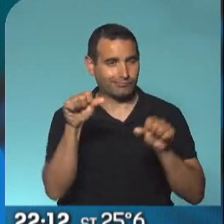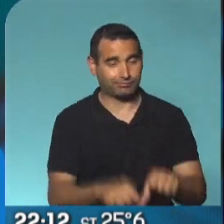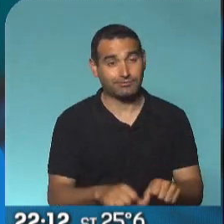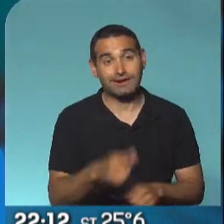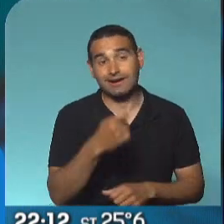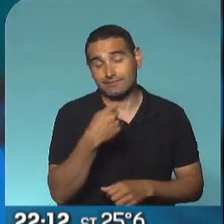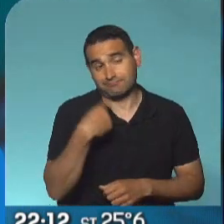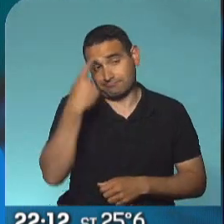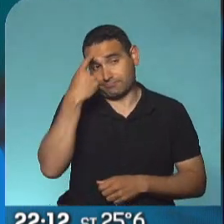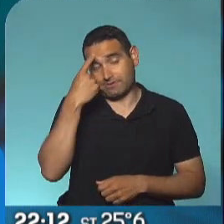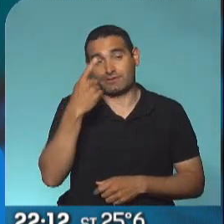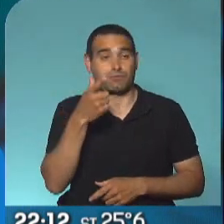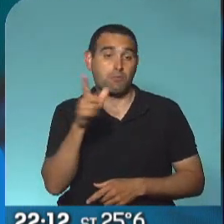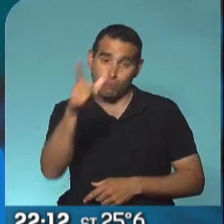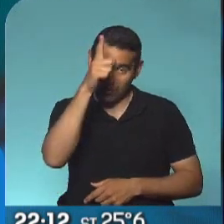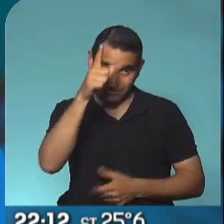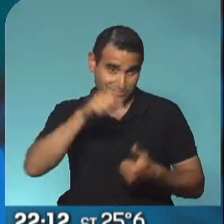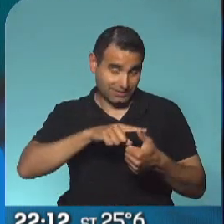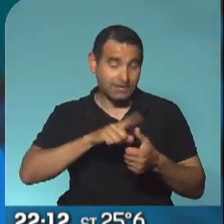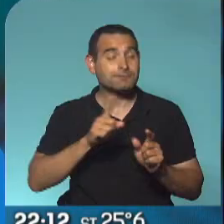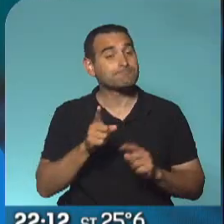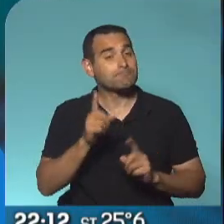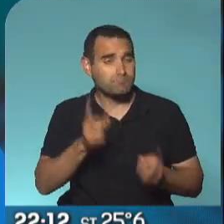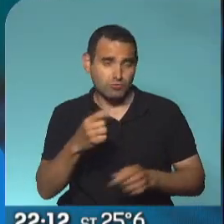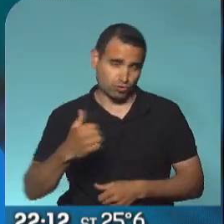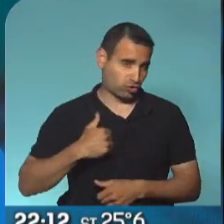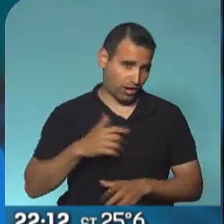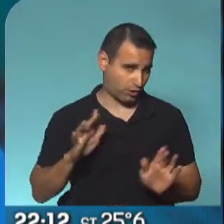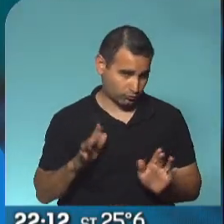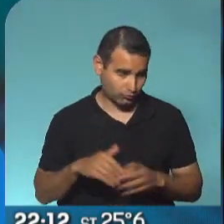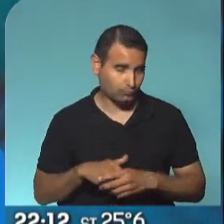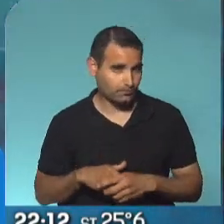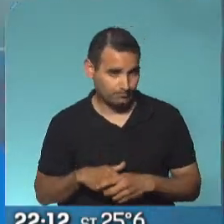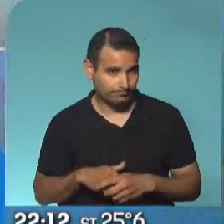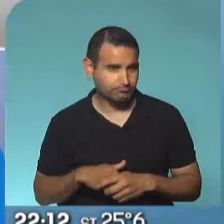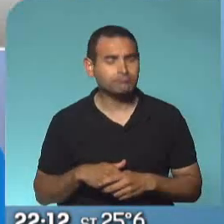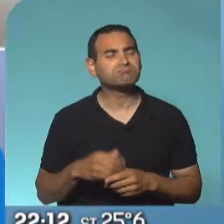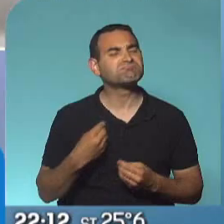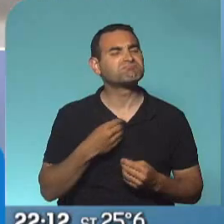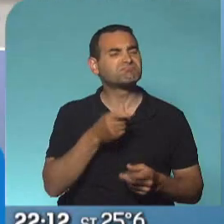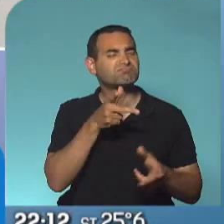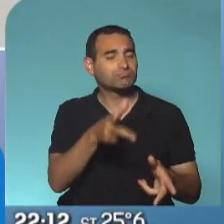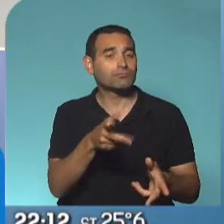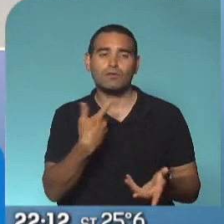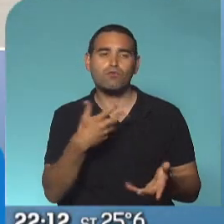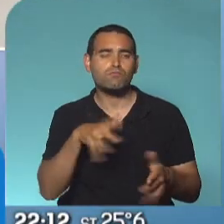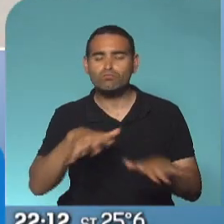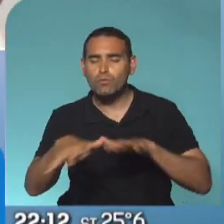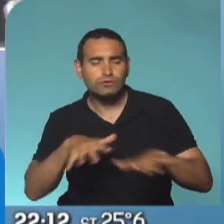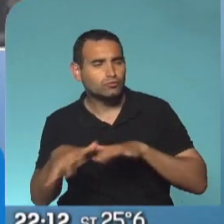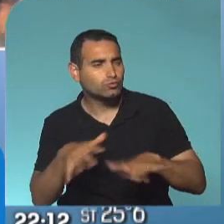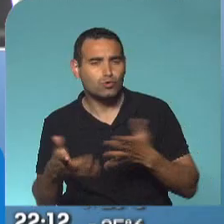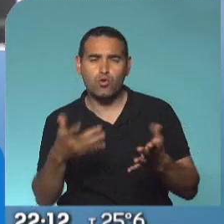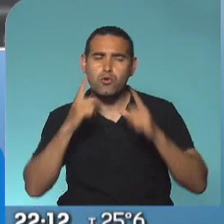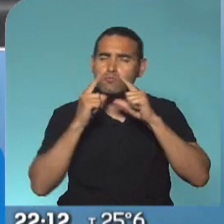pensando básicamente en la policía y podríamos pensar en las Fuerzas Armadas. ¿Qué quiero decir con esto? Toda movilización,